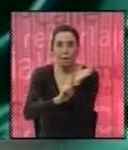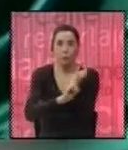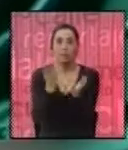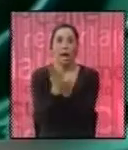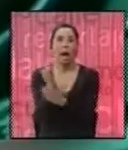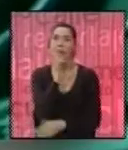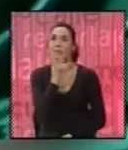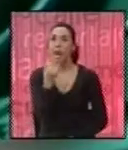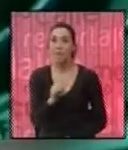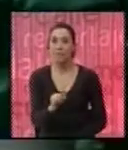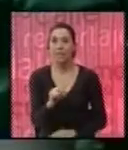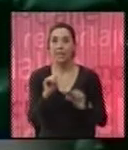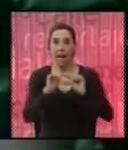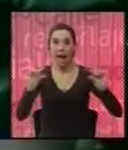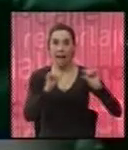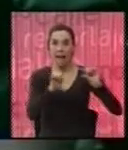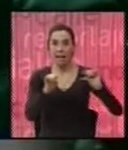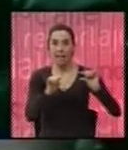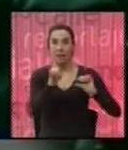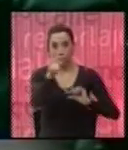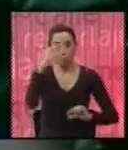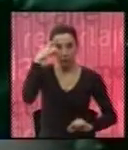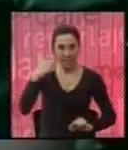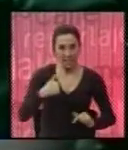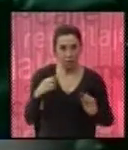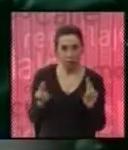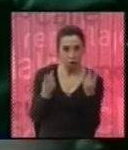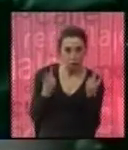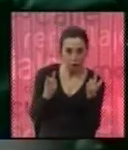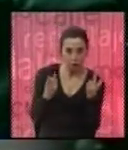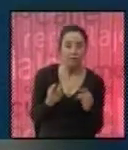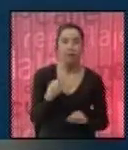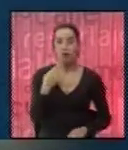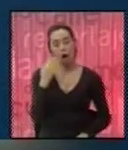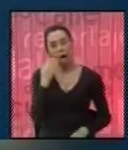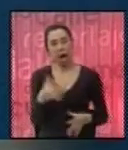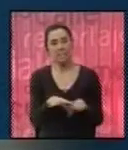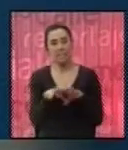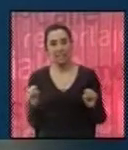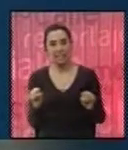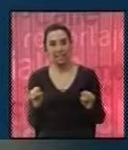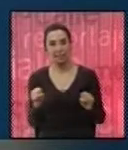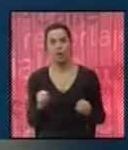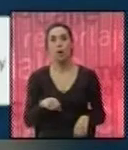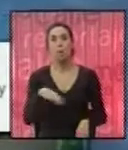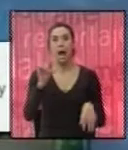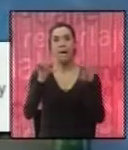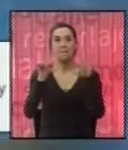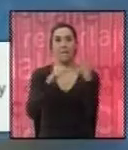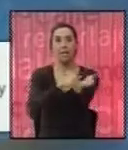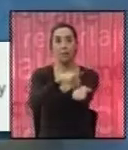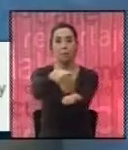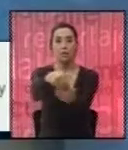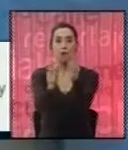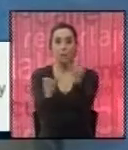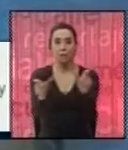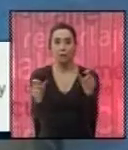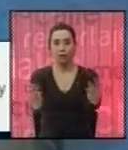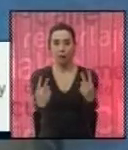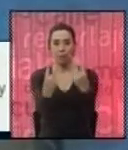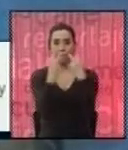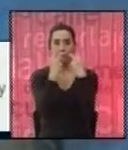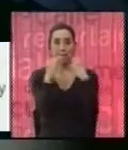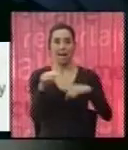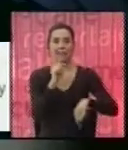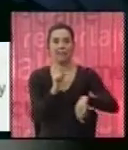final. Mensajes como "¿Crees que voy a sobrevivir? Estoy casi listo y más de 7 millones de personas me están